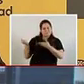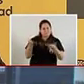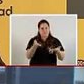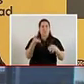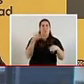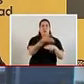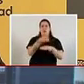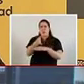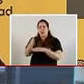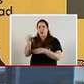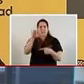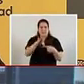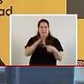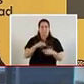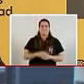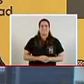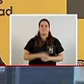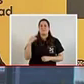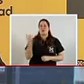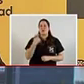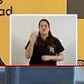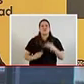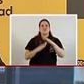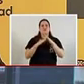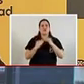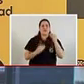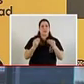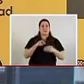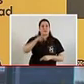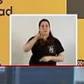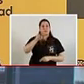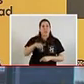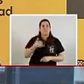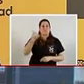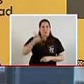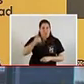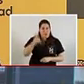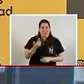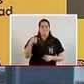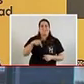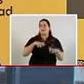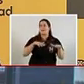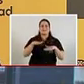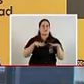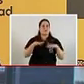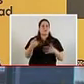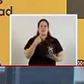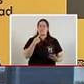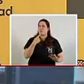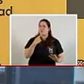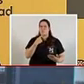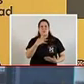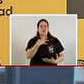derecha para debilitar a Juntos por el Cambio con un guiño de un sector del kirchnerismo y del